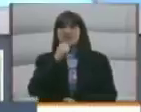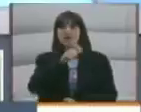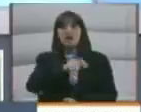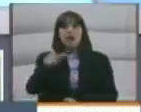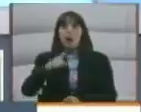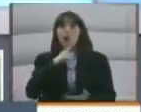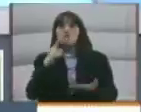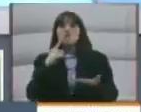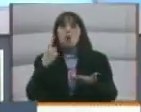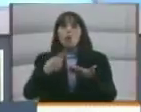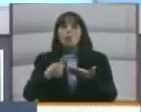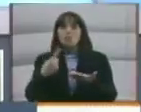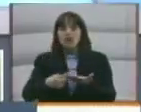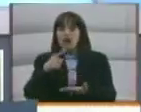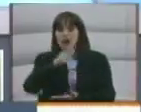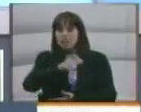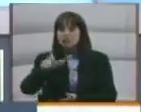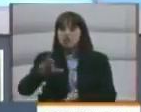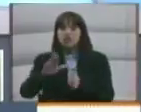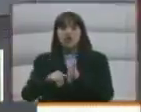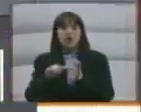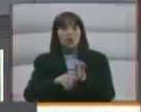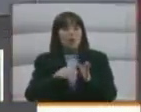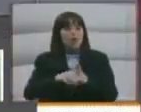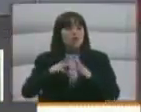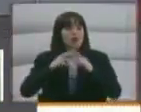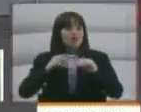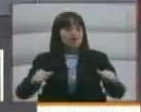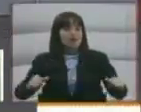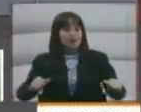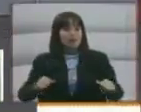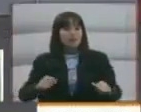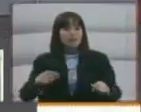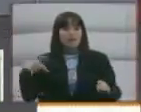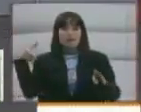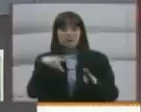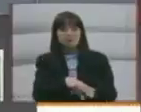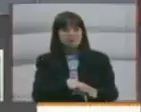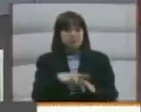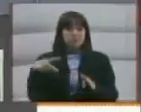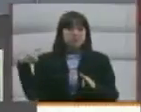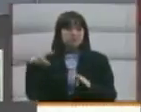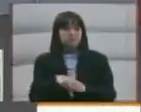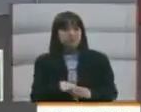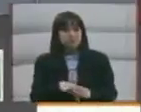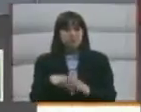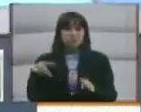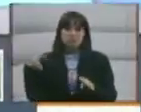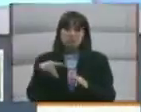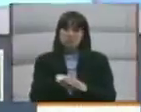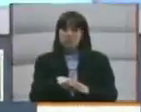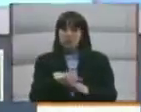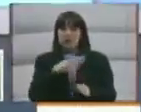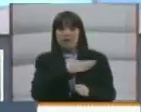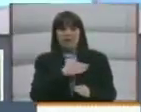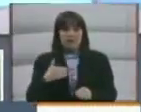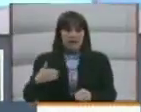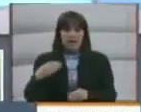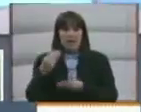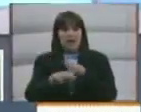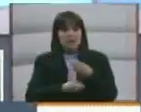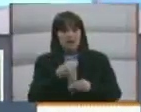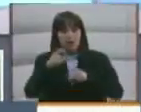los corruptos que tienen de rodillas o pretenden, porque no los tienen, poner de rodillas a los